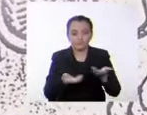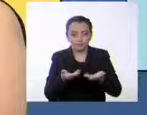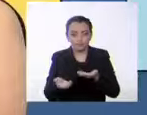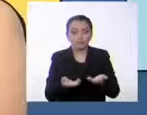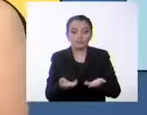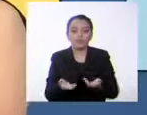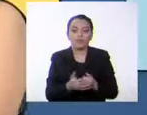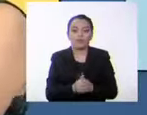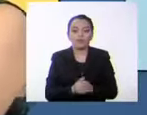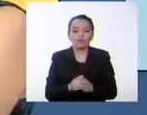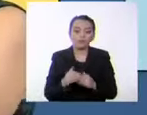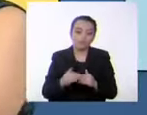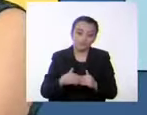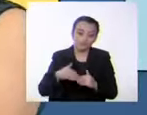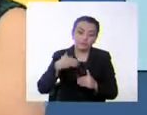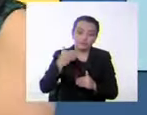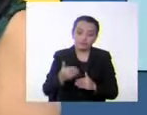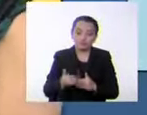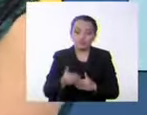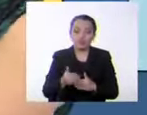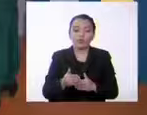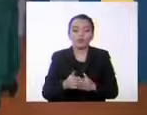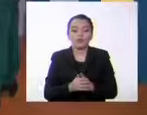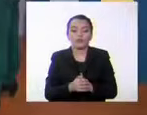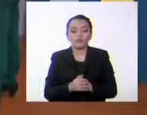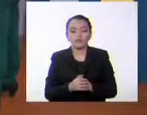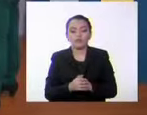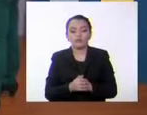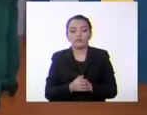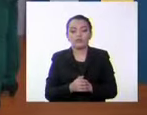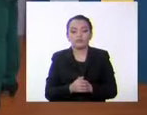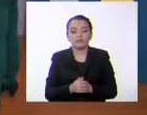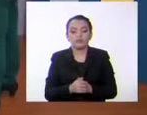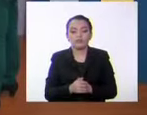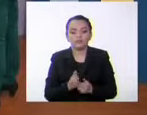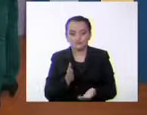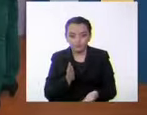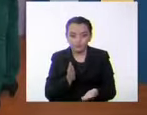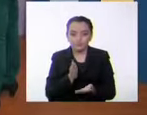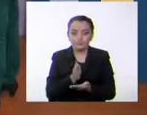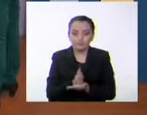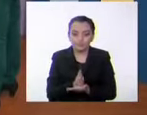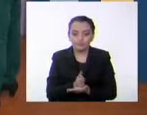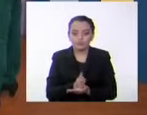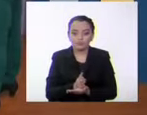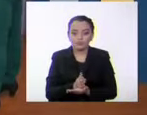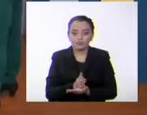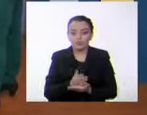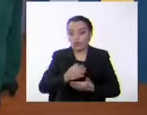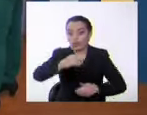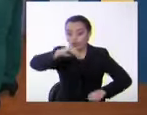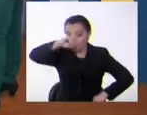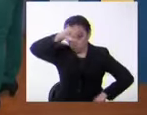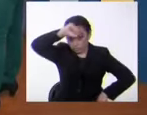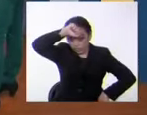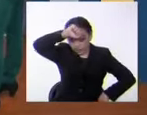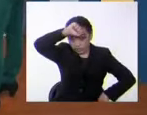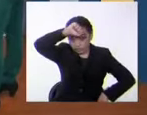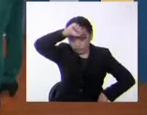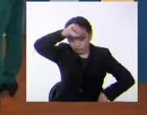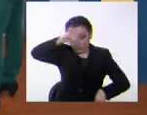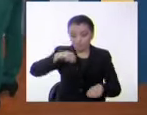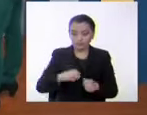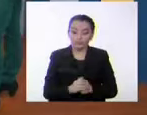luego, no la última, pero sí llegaron a Cuscatlán, ¿verdad? Está acá